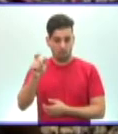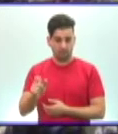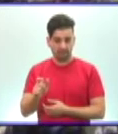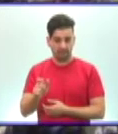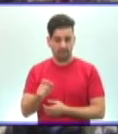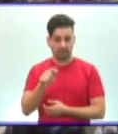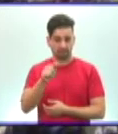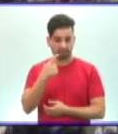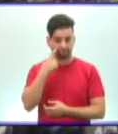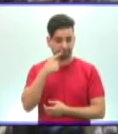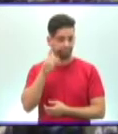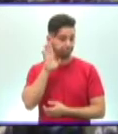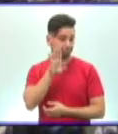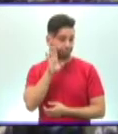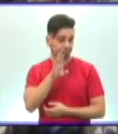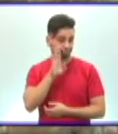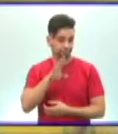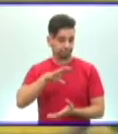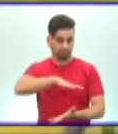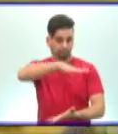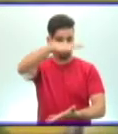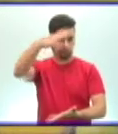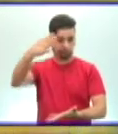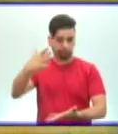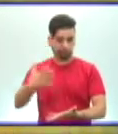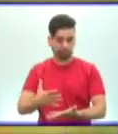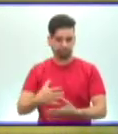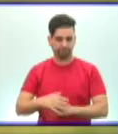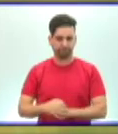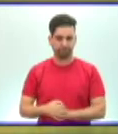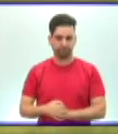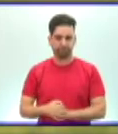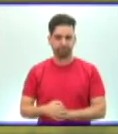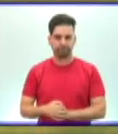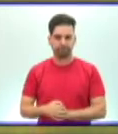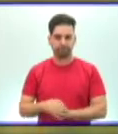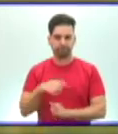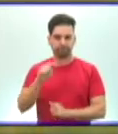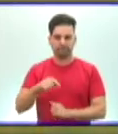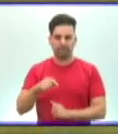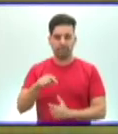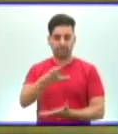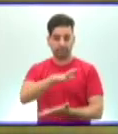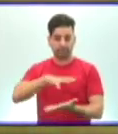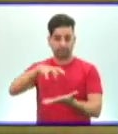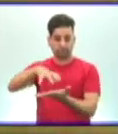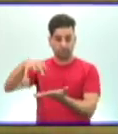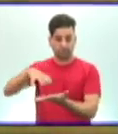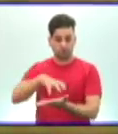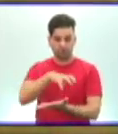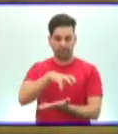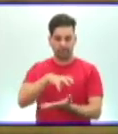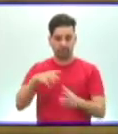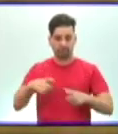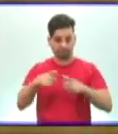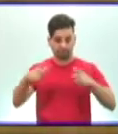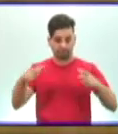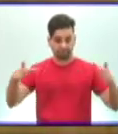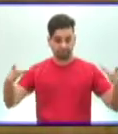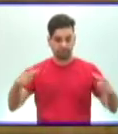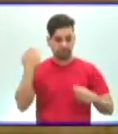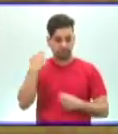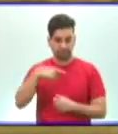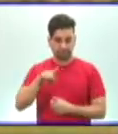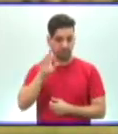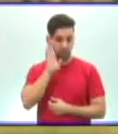de huesos o cajas de herramientas prehistóricas. Conforme las sociedades humanas crecían, las capacidades de contaminar también aumentaban. Uno